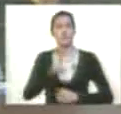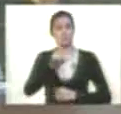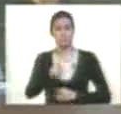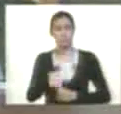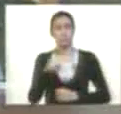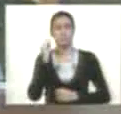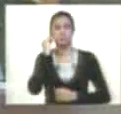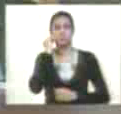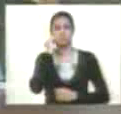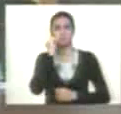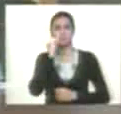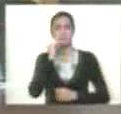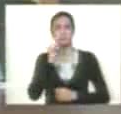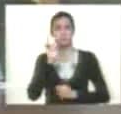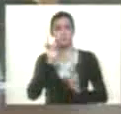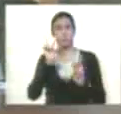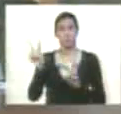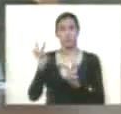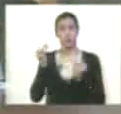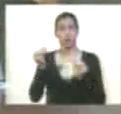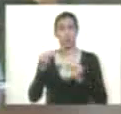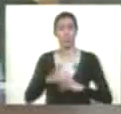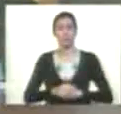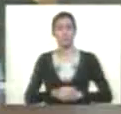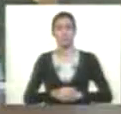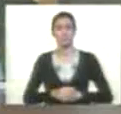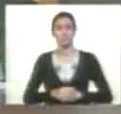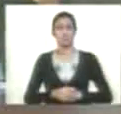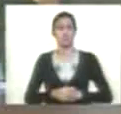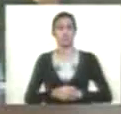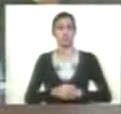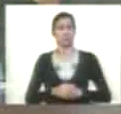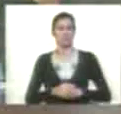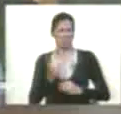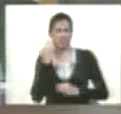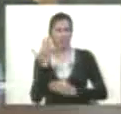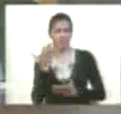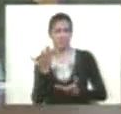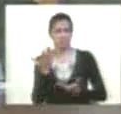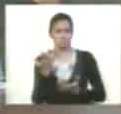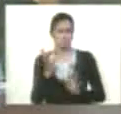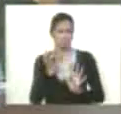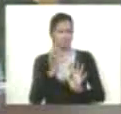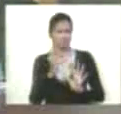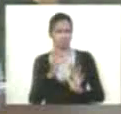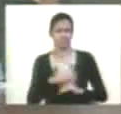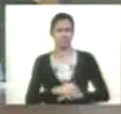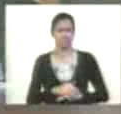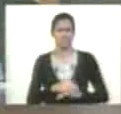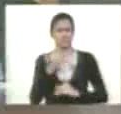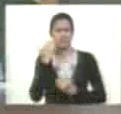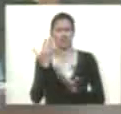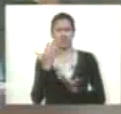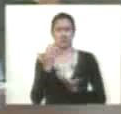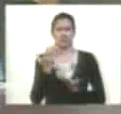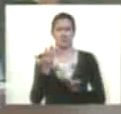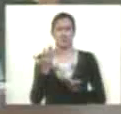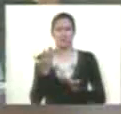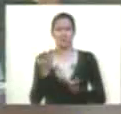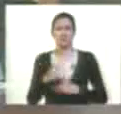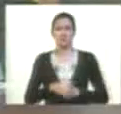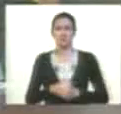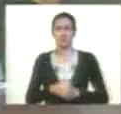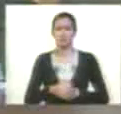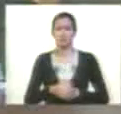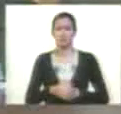También, de una manera vulgar, mira cómo lo hizo. Vulgar, de verdad. No respeta los sentimientos nobles